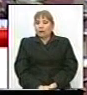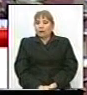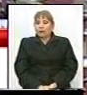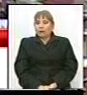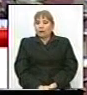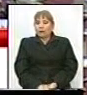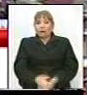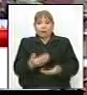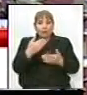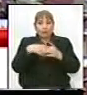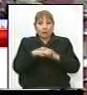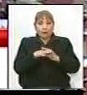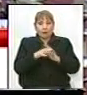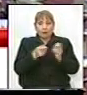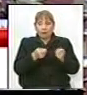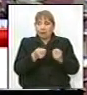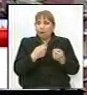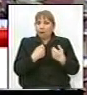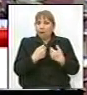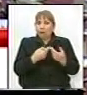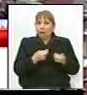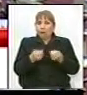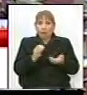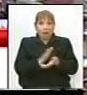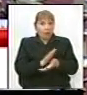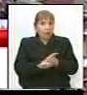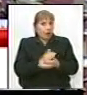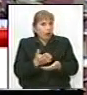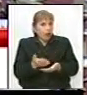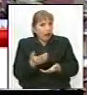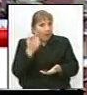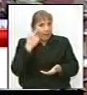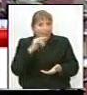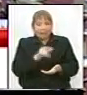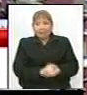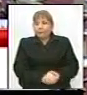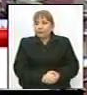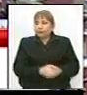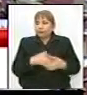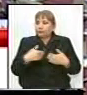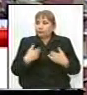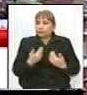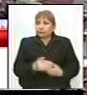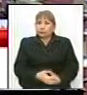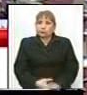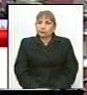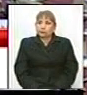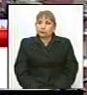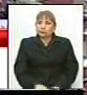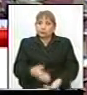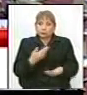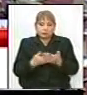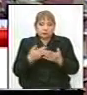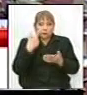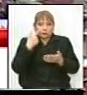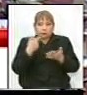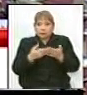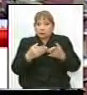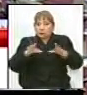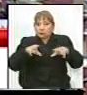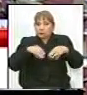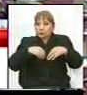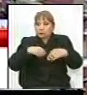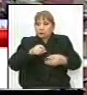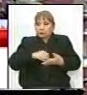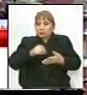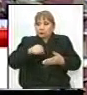tipo de presión al jefe del trámite documentario para que puedan verificar o aceptar las firmas enviadas